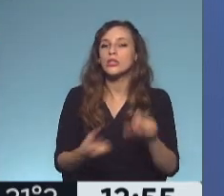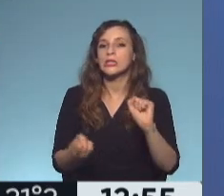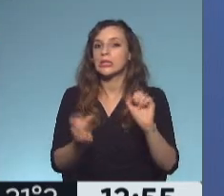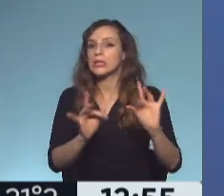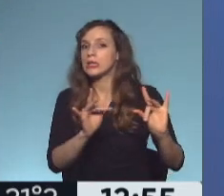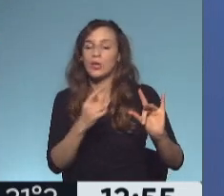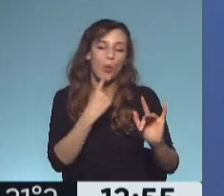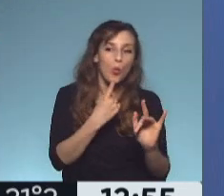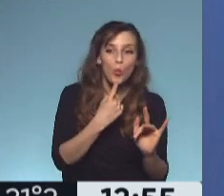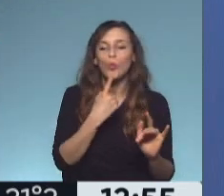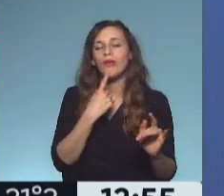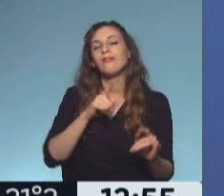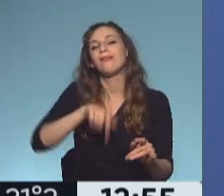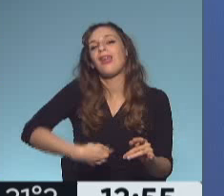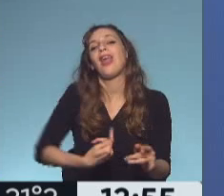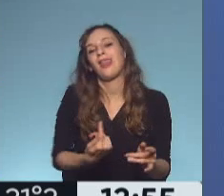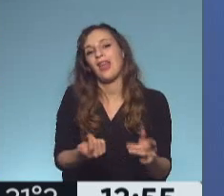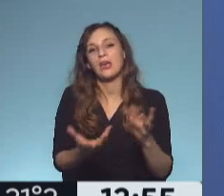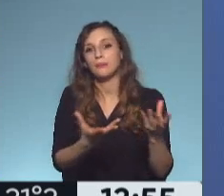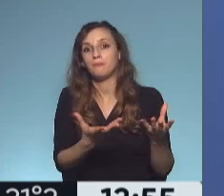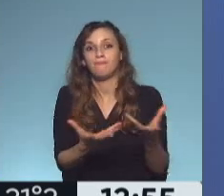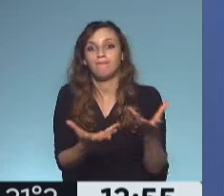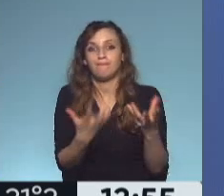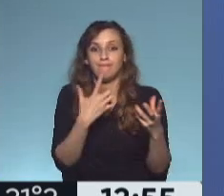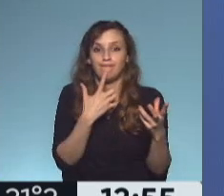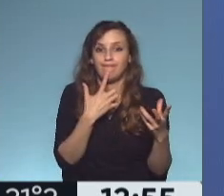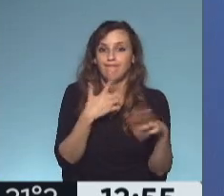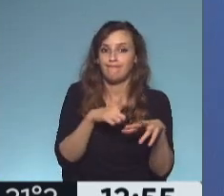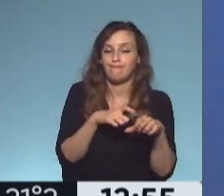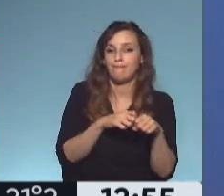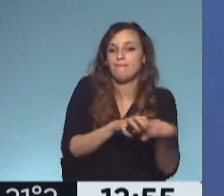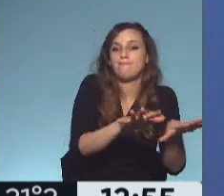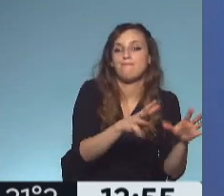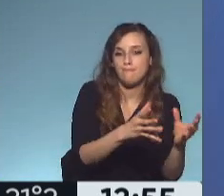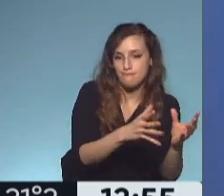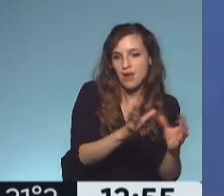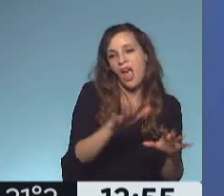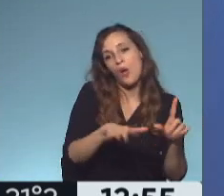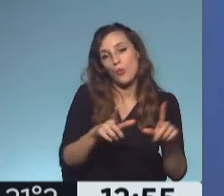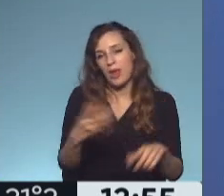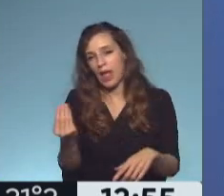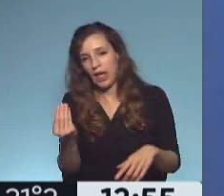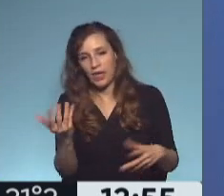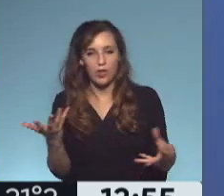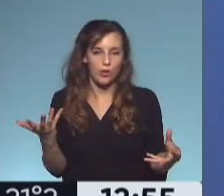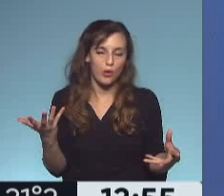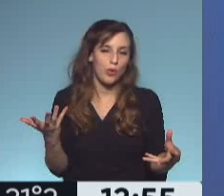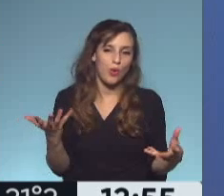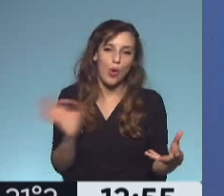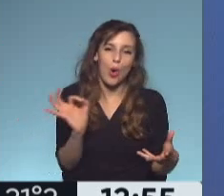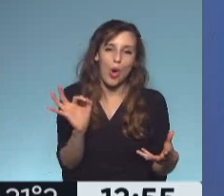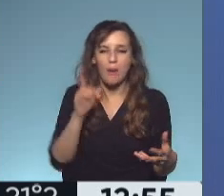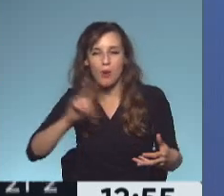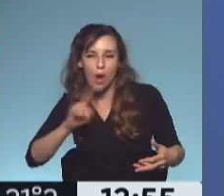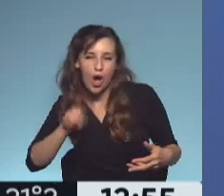casos generan estos cuestionamientos, en otros casos evidentemente ya es mala fe o otras